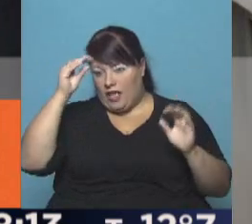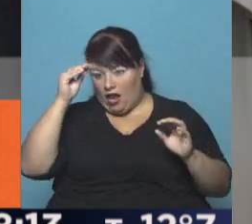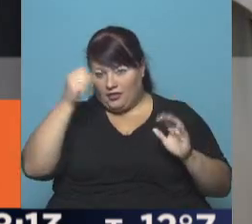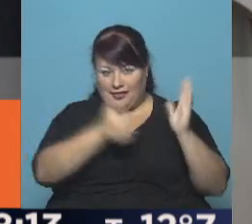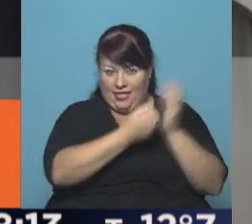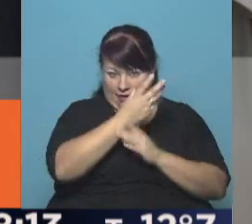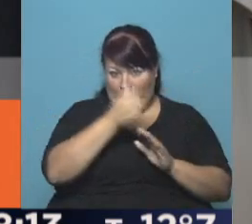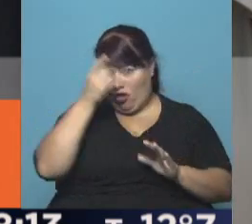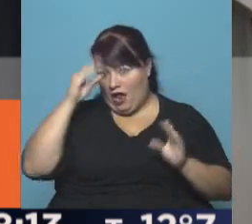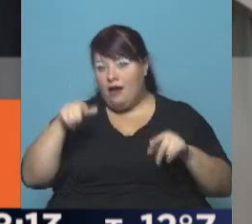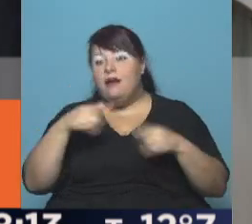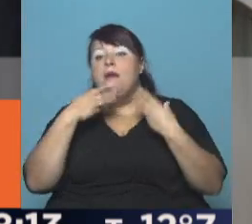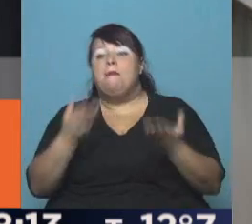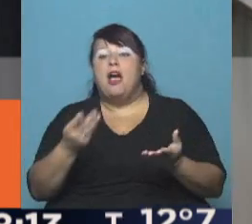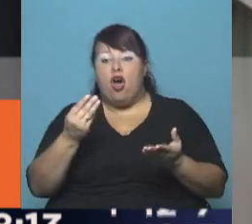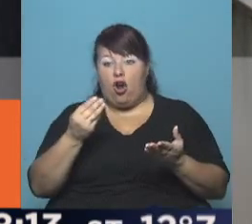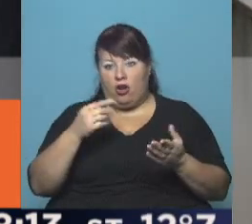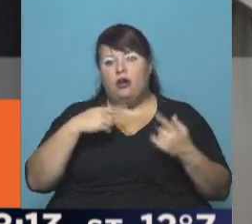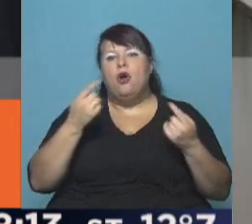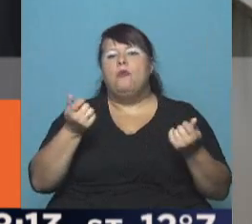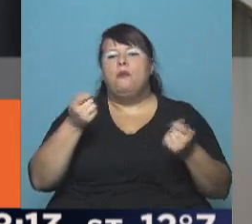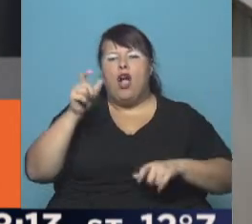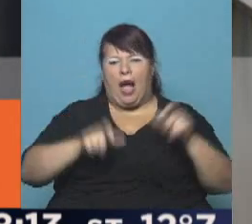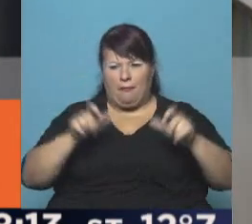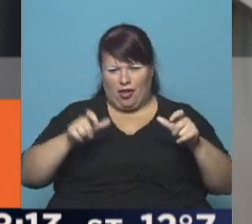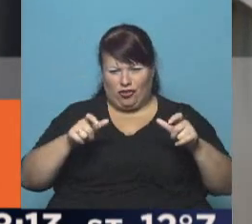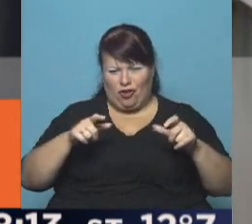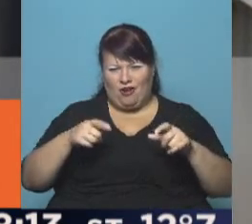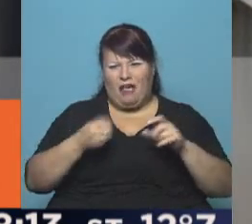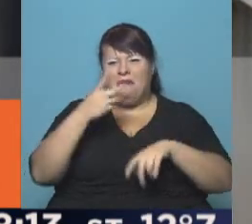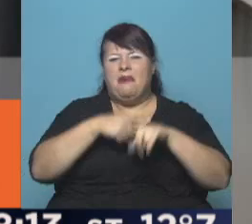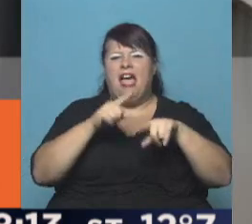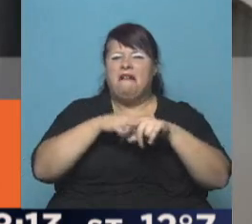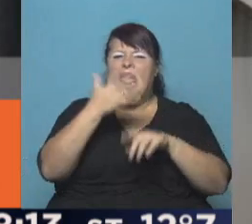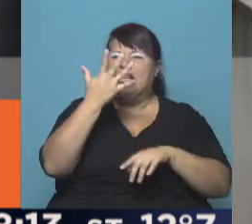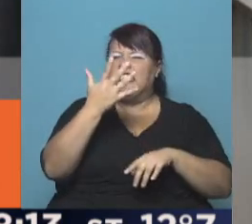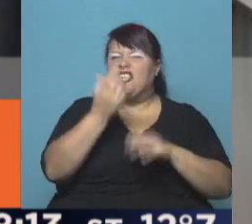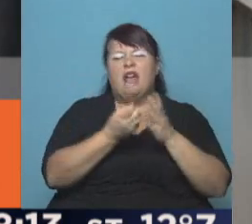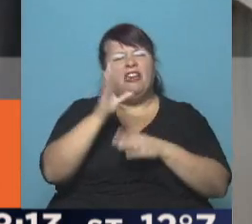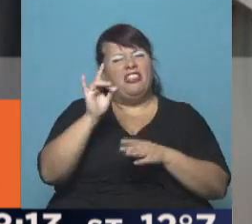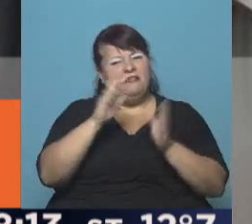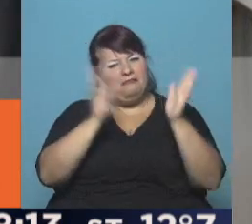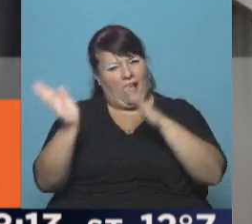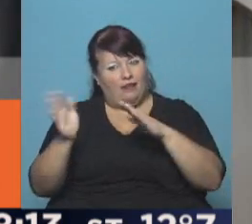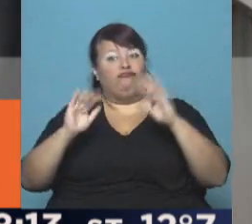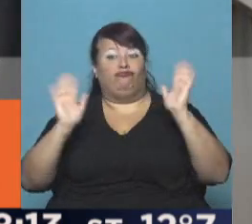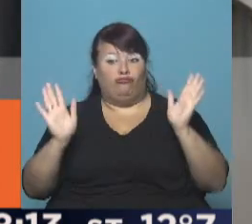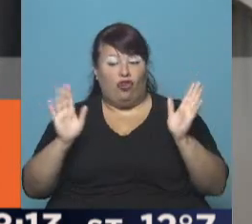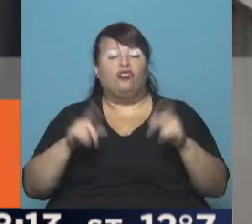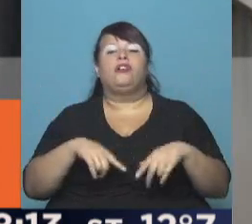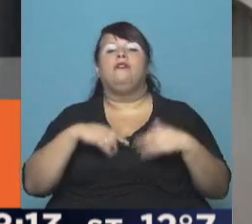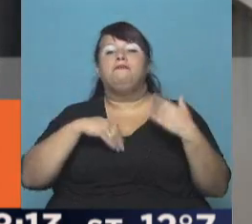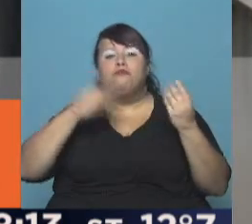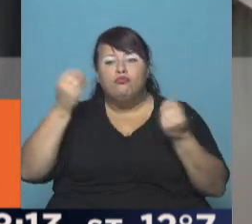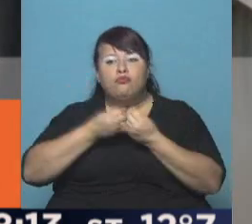esto beneficia primero es todo hay muy poca gente que viaje la primera media de la mañana muy poca entonces y hay